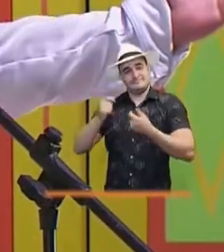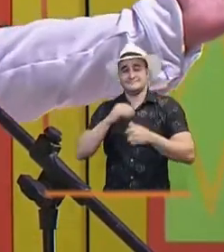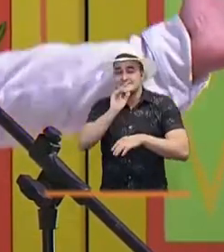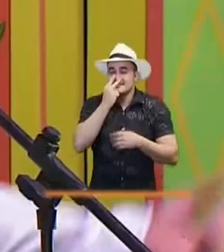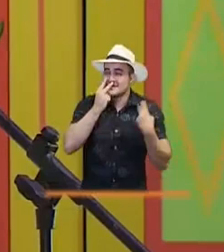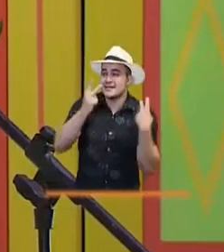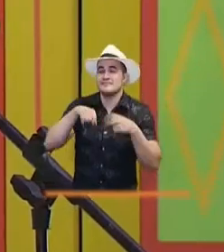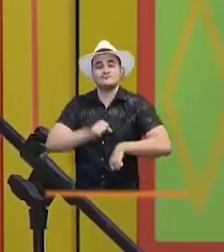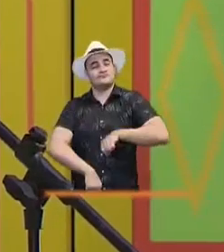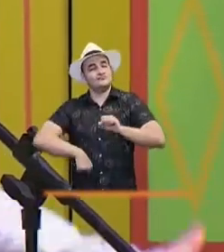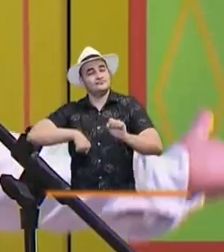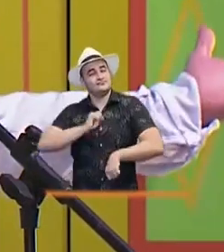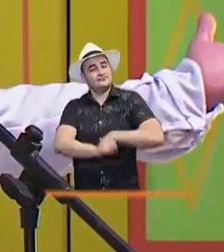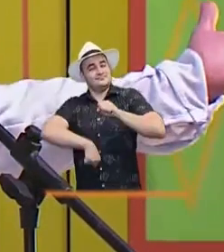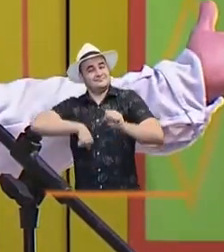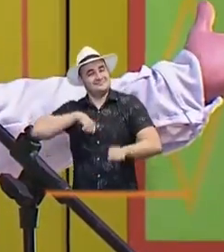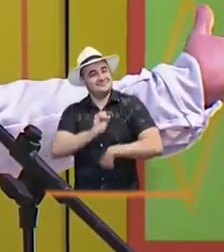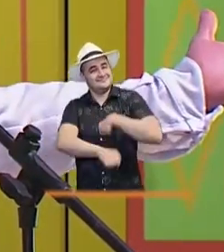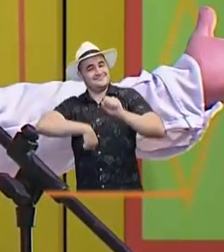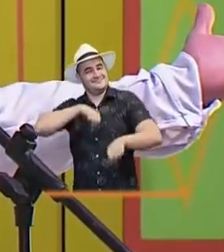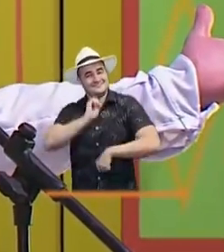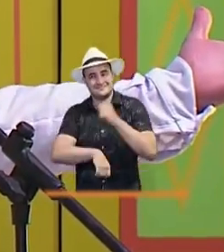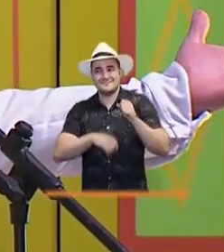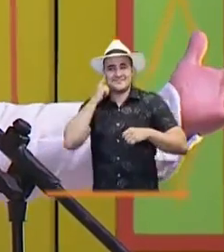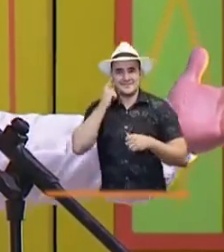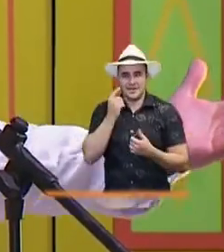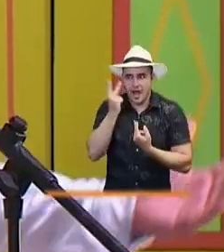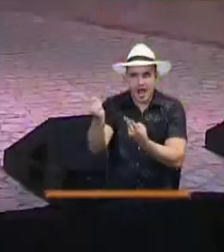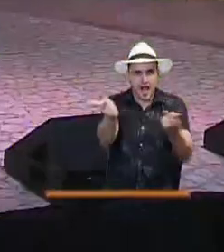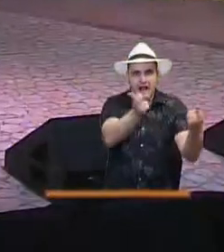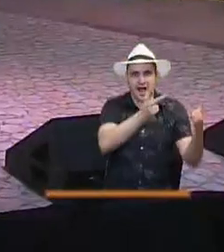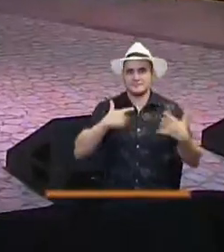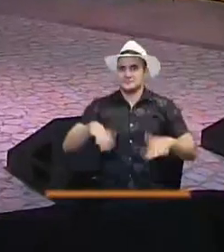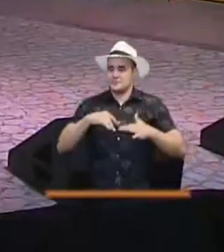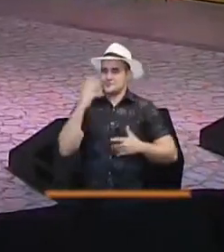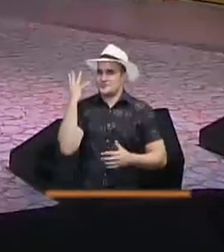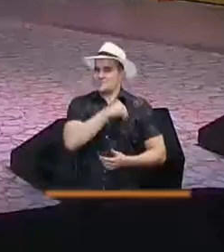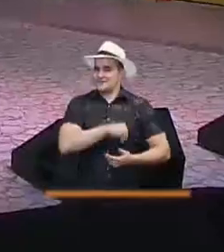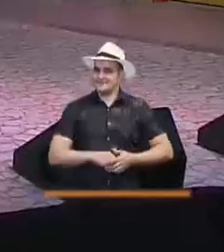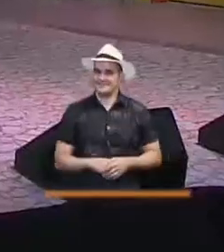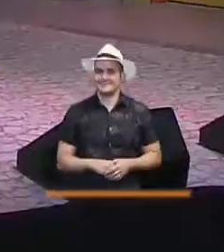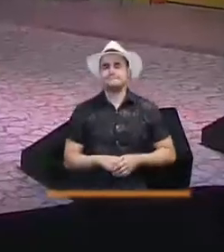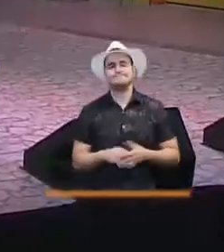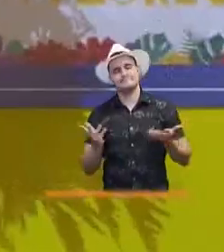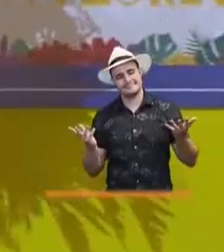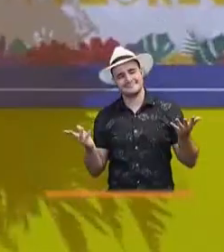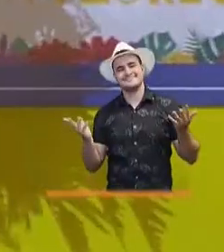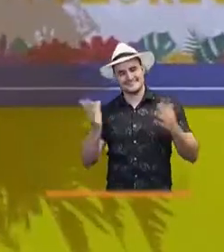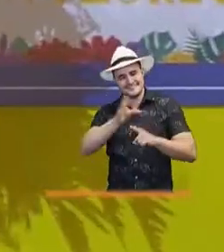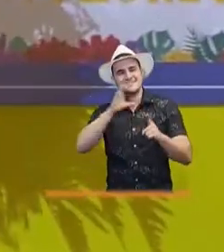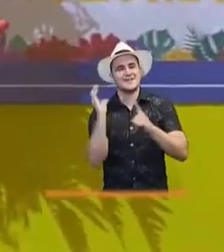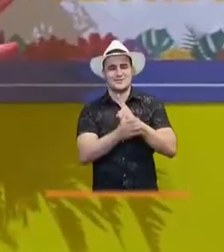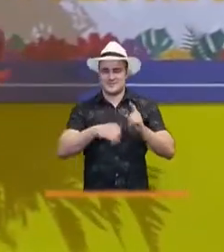un caballo fuera de una cabalgata. La cultura